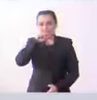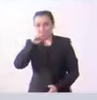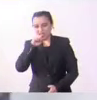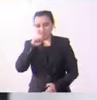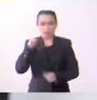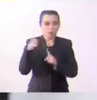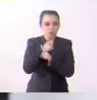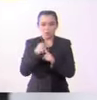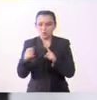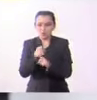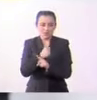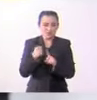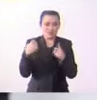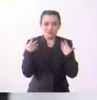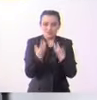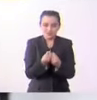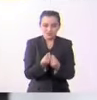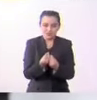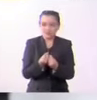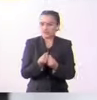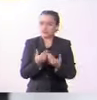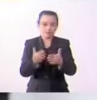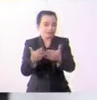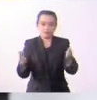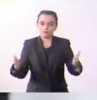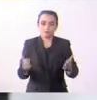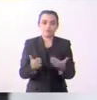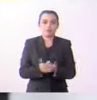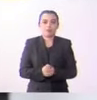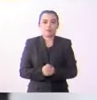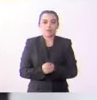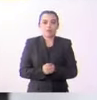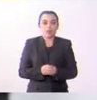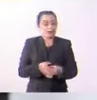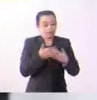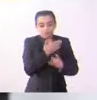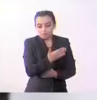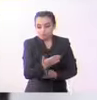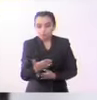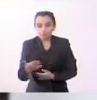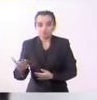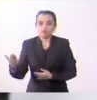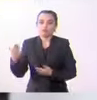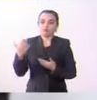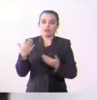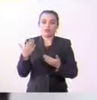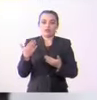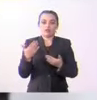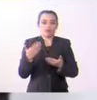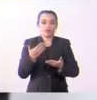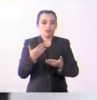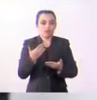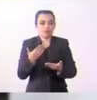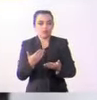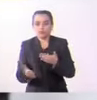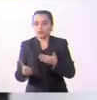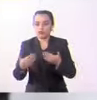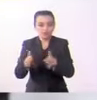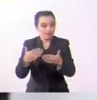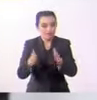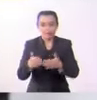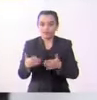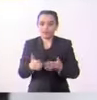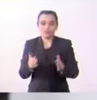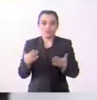entre otros. En este sentido, los sucesos convencionales el escritor los transforma y los transforma para darles un